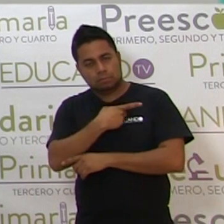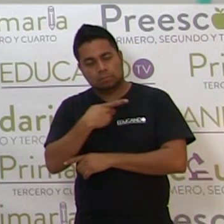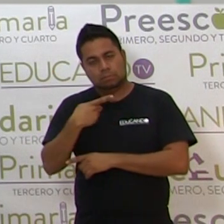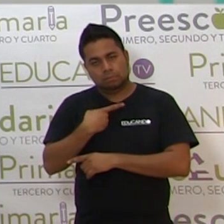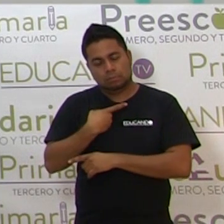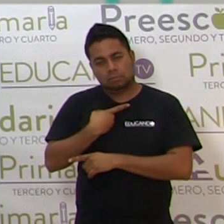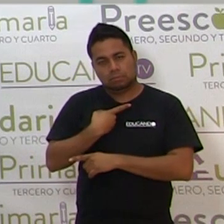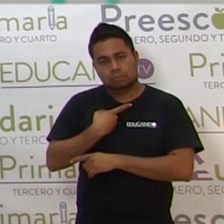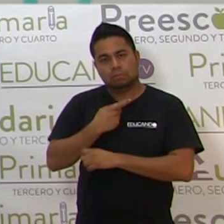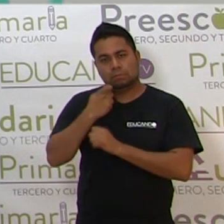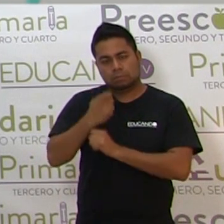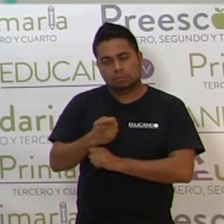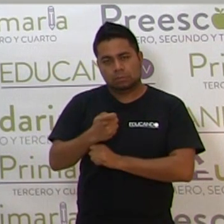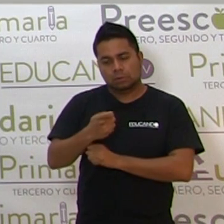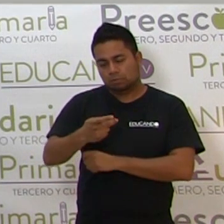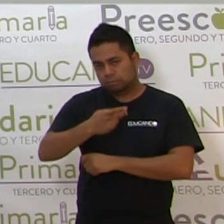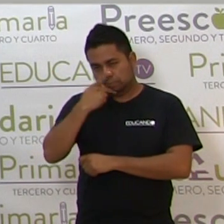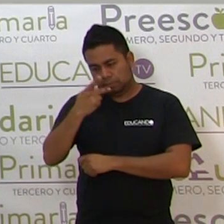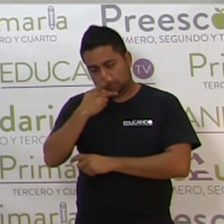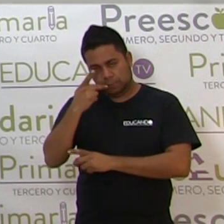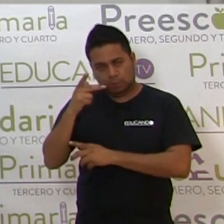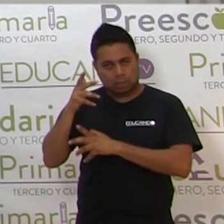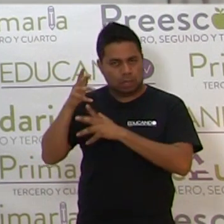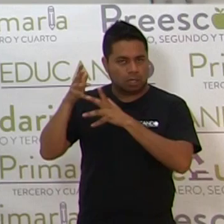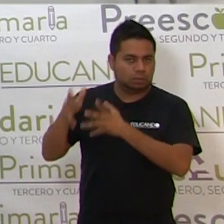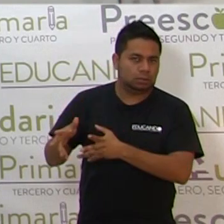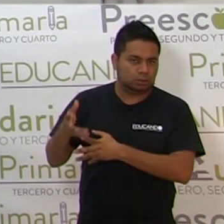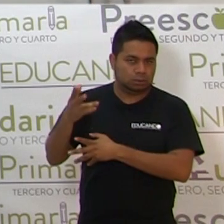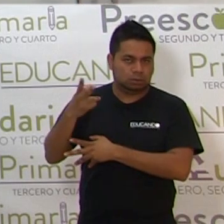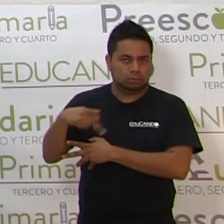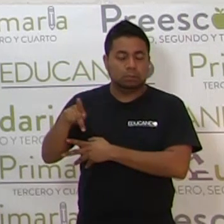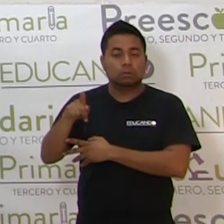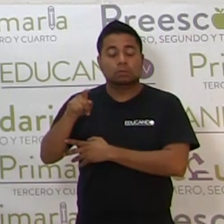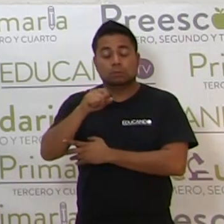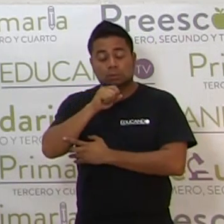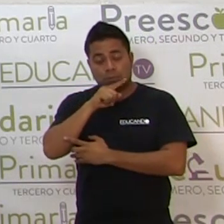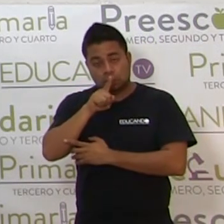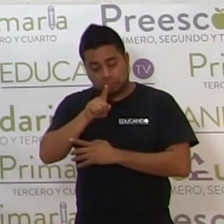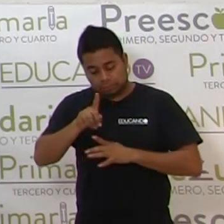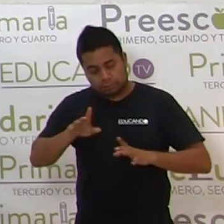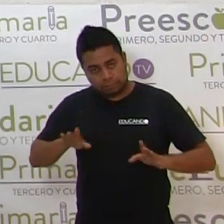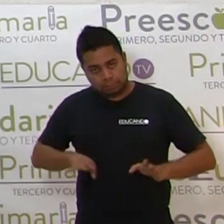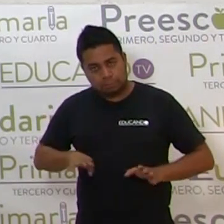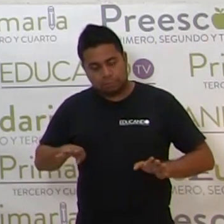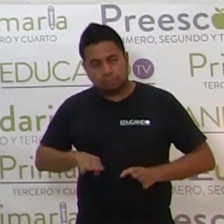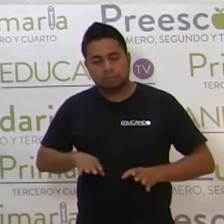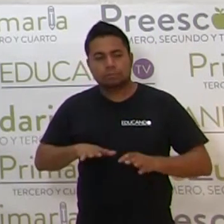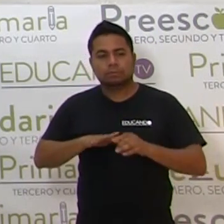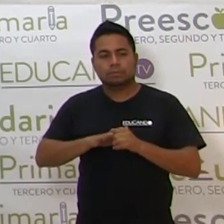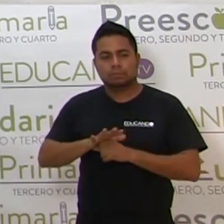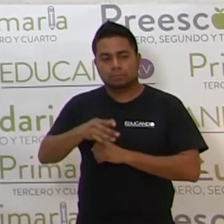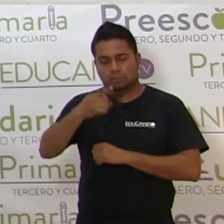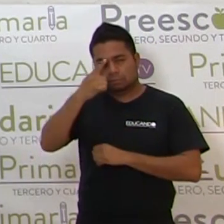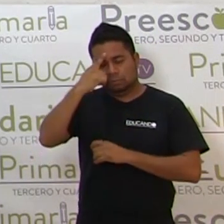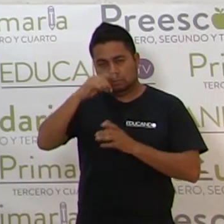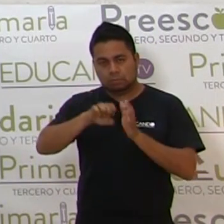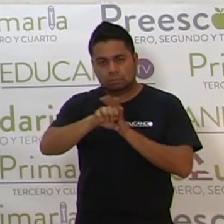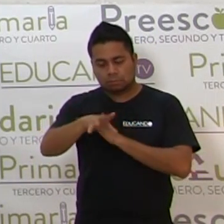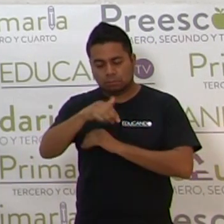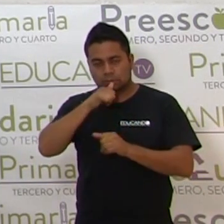respetar su signo sonoro. Pero una de las características de lo que es la